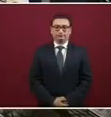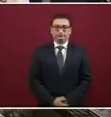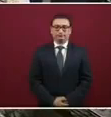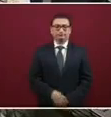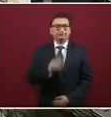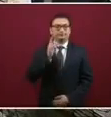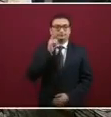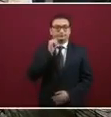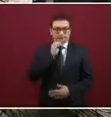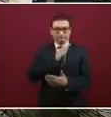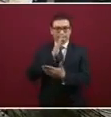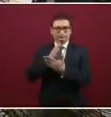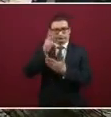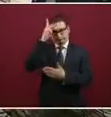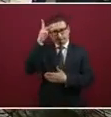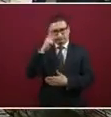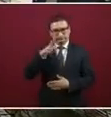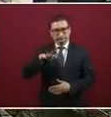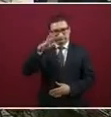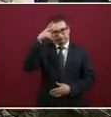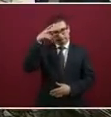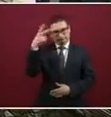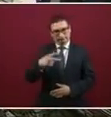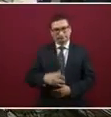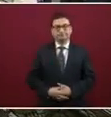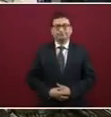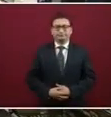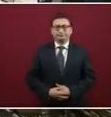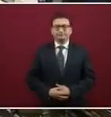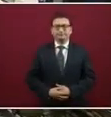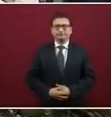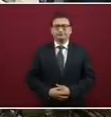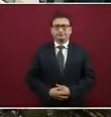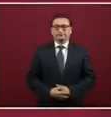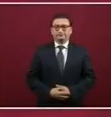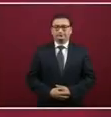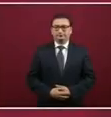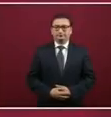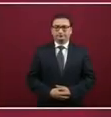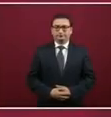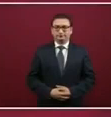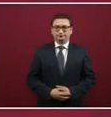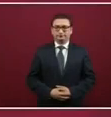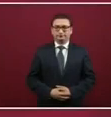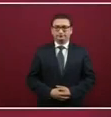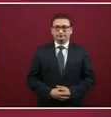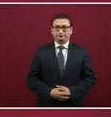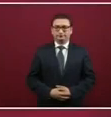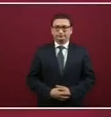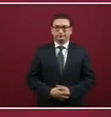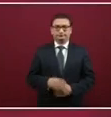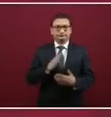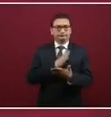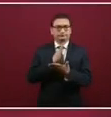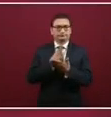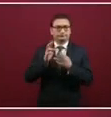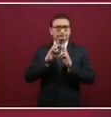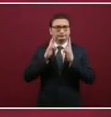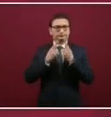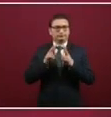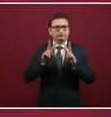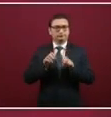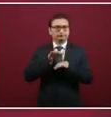Pachuca, Hidalgo. Vamos a llevar a cabo la reunión de